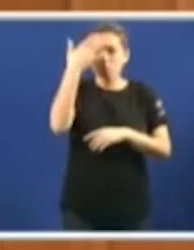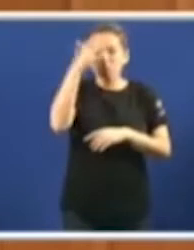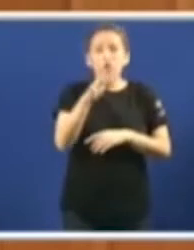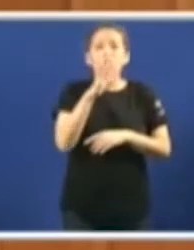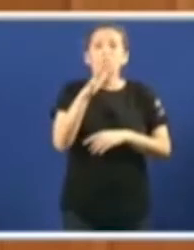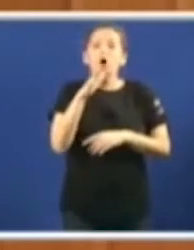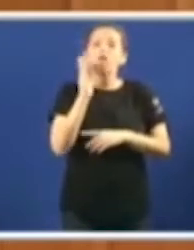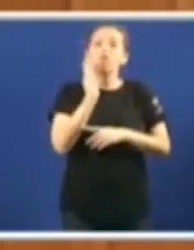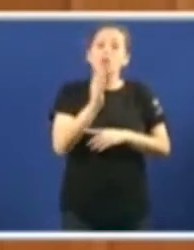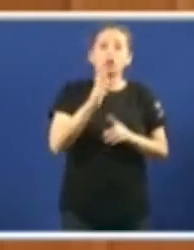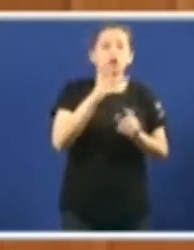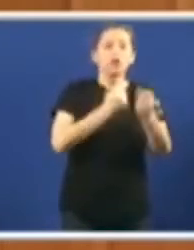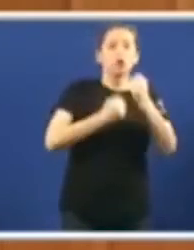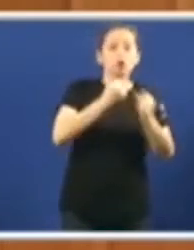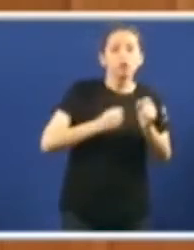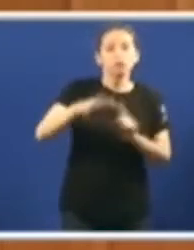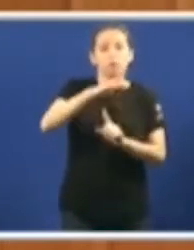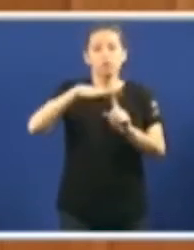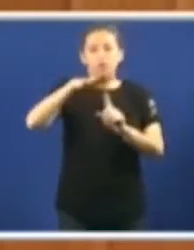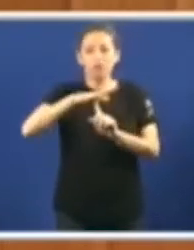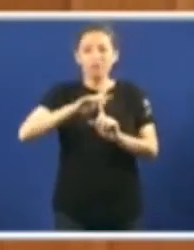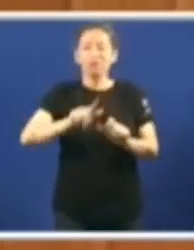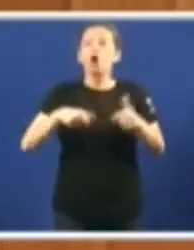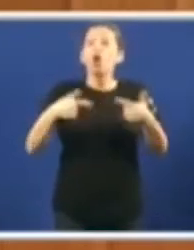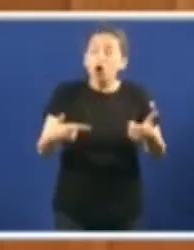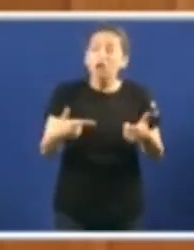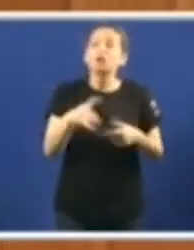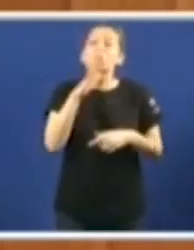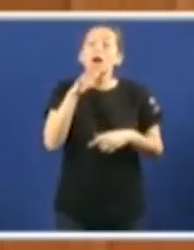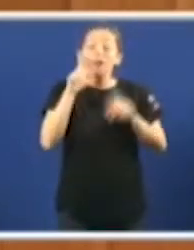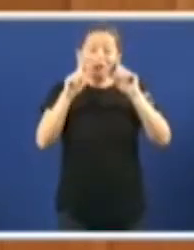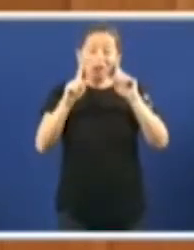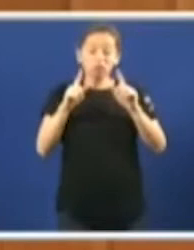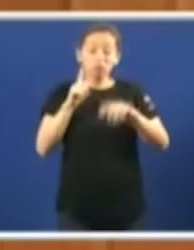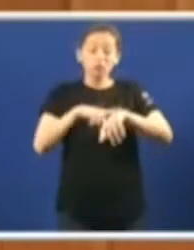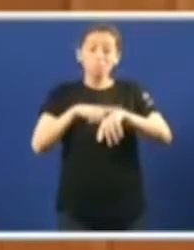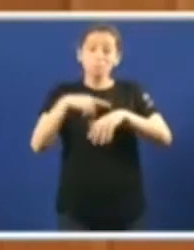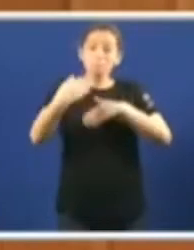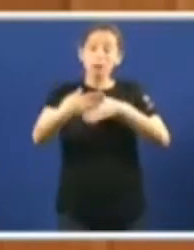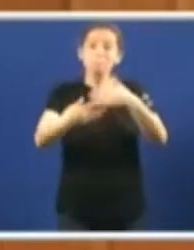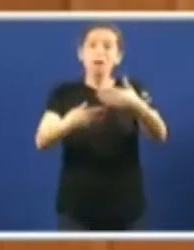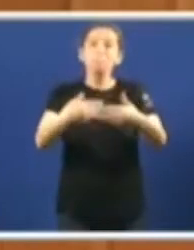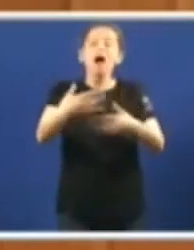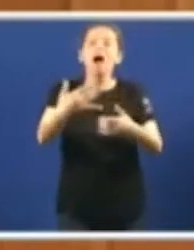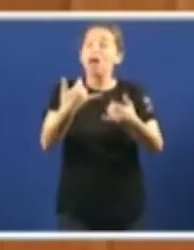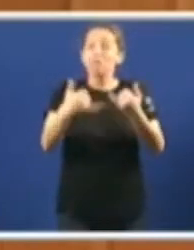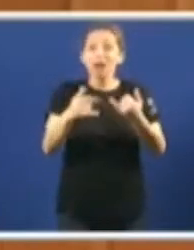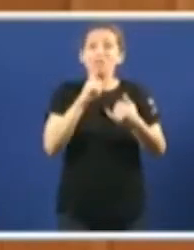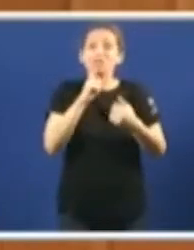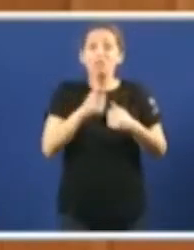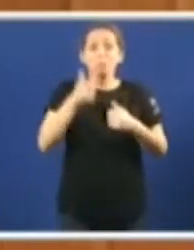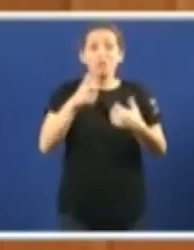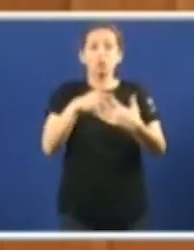medioambientais, ecolóxicos, cada vez son máis graves, e a medida que pasa o tempo vai nos resultar moito máis difícil facerlle frente a esta